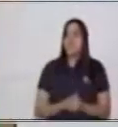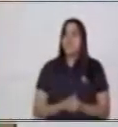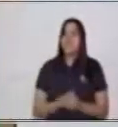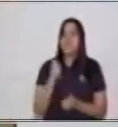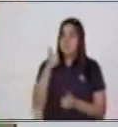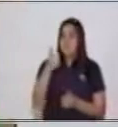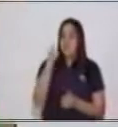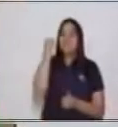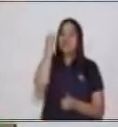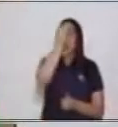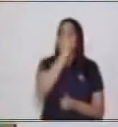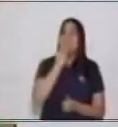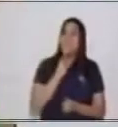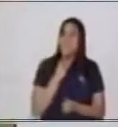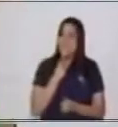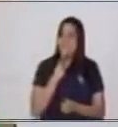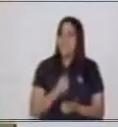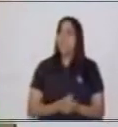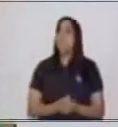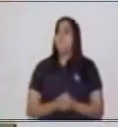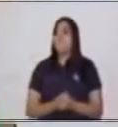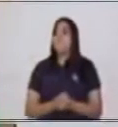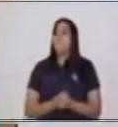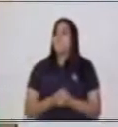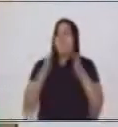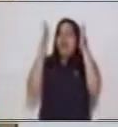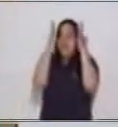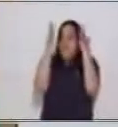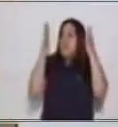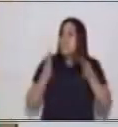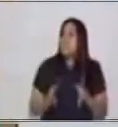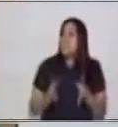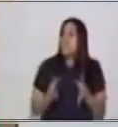Muy bien, acá es una S. Decide,